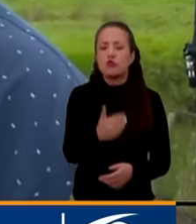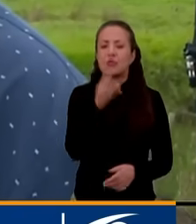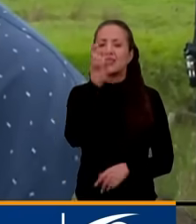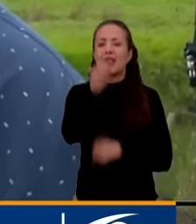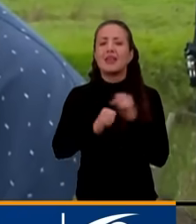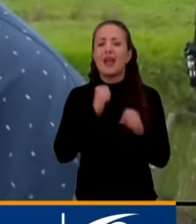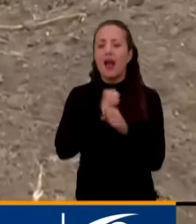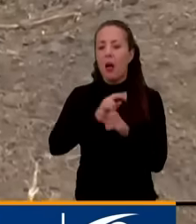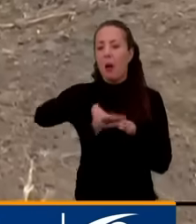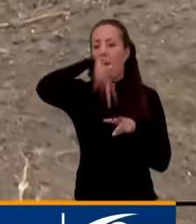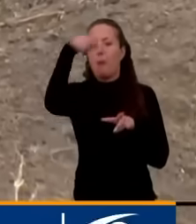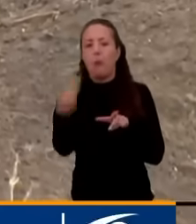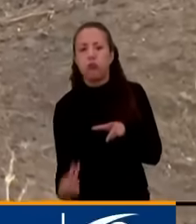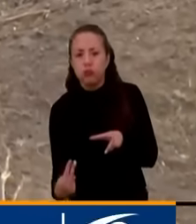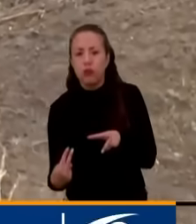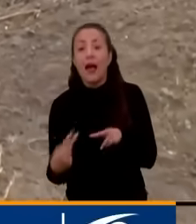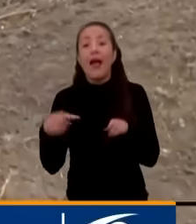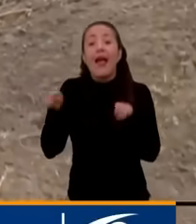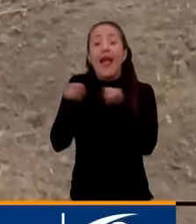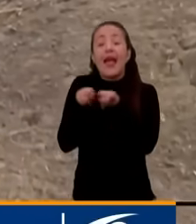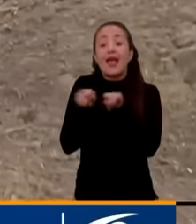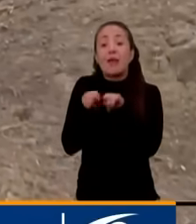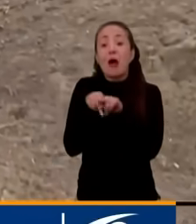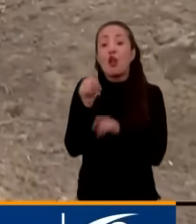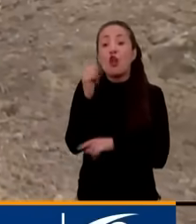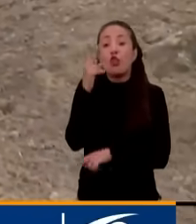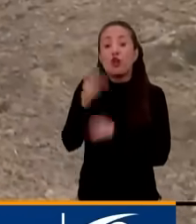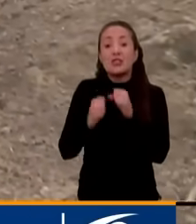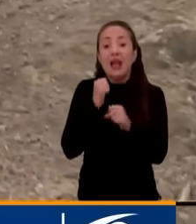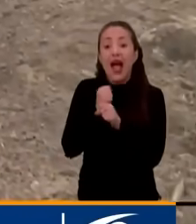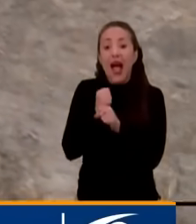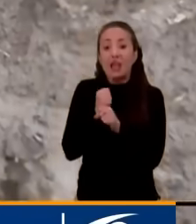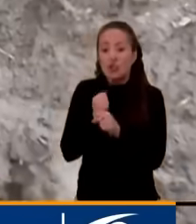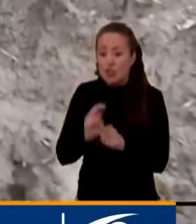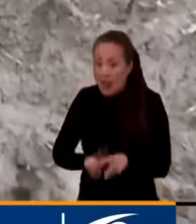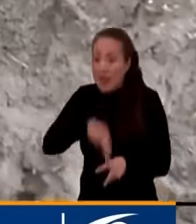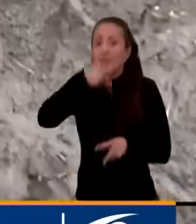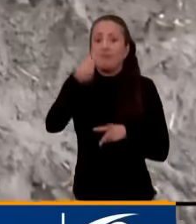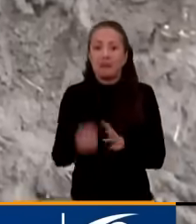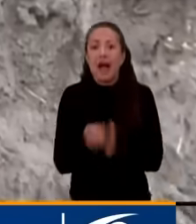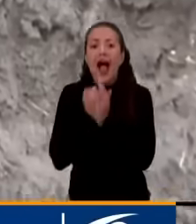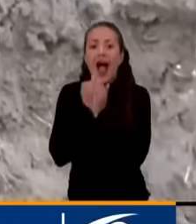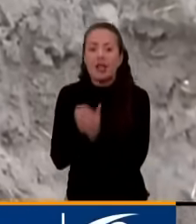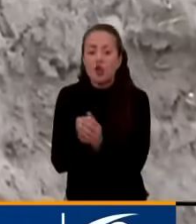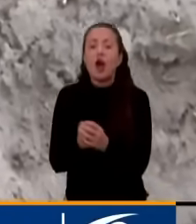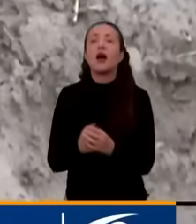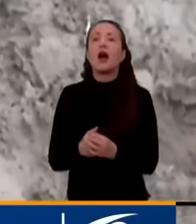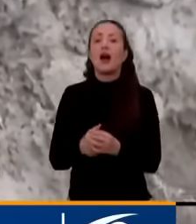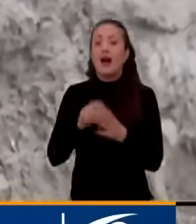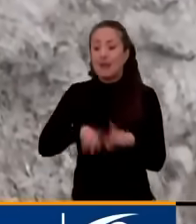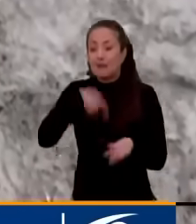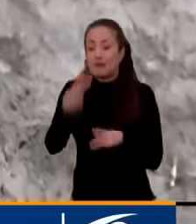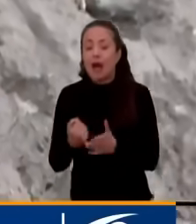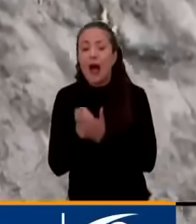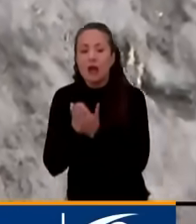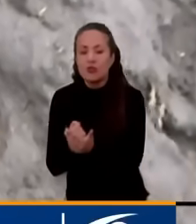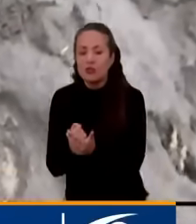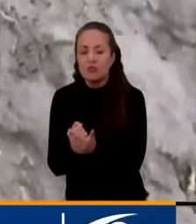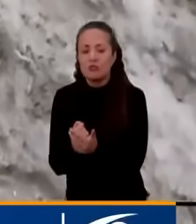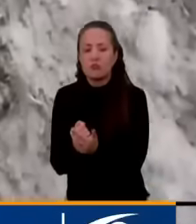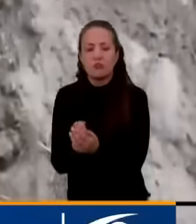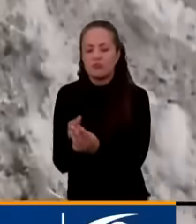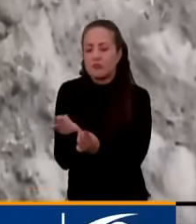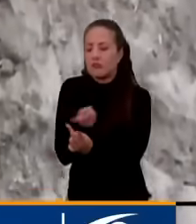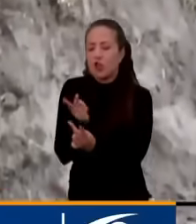cayó al reservorio y su hermanito de 12 años Fue a auxiliarlo y al ir a auxiliarlo pues ambos estaban se